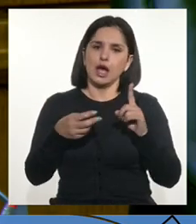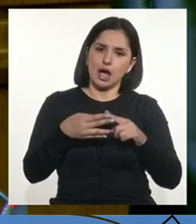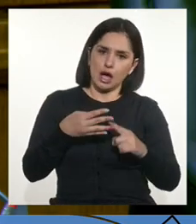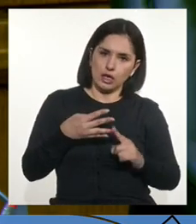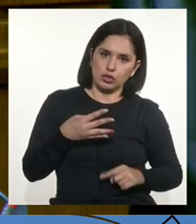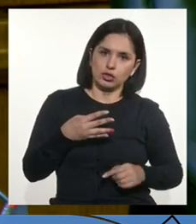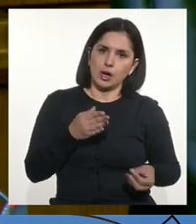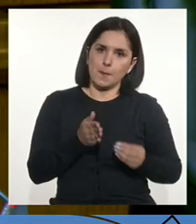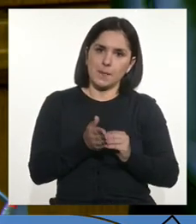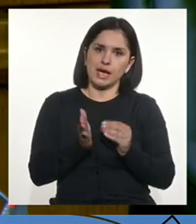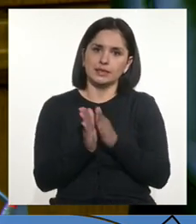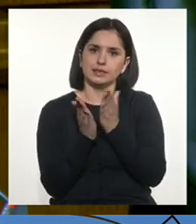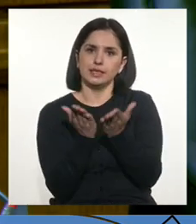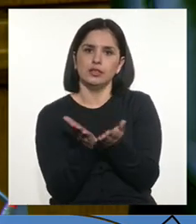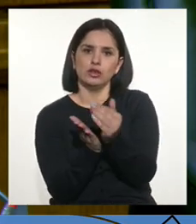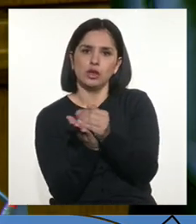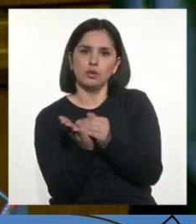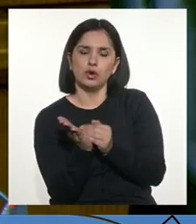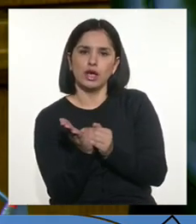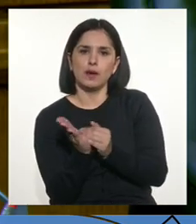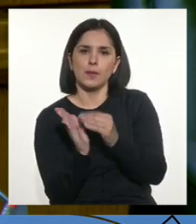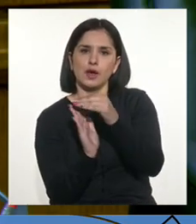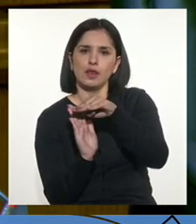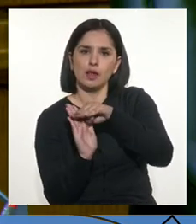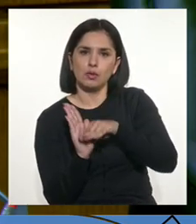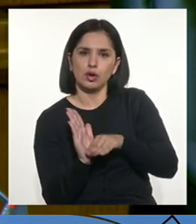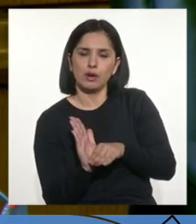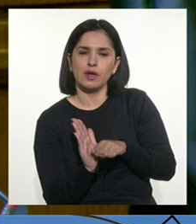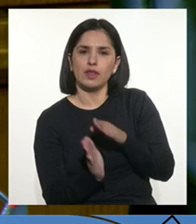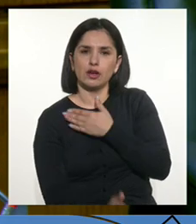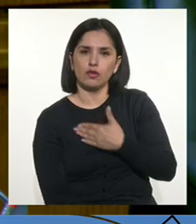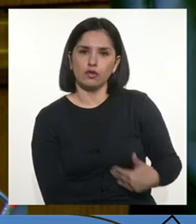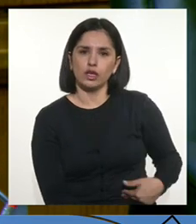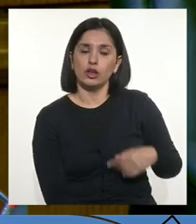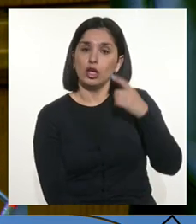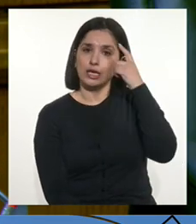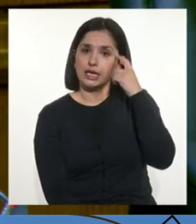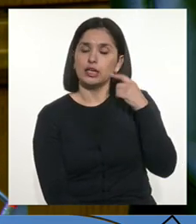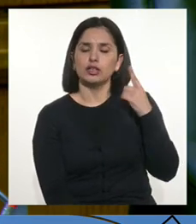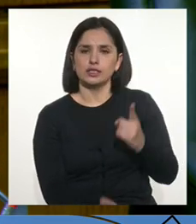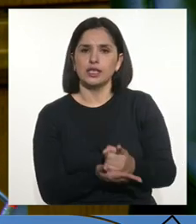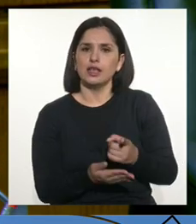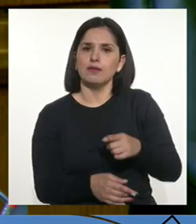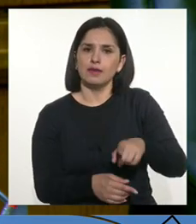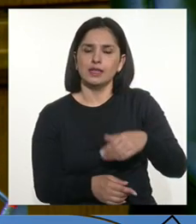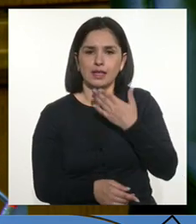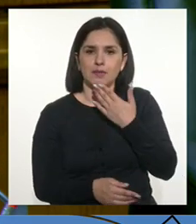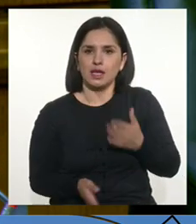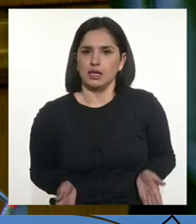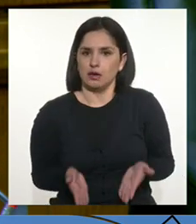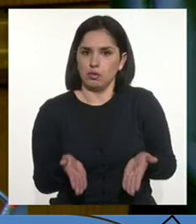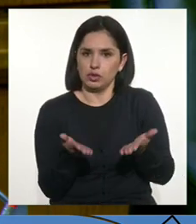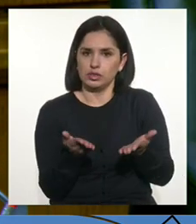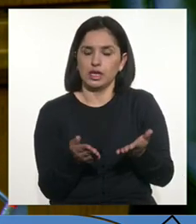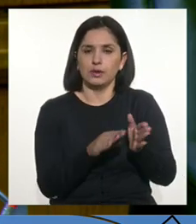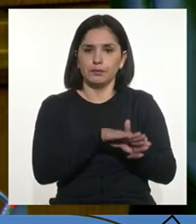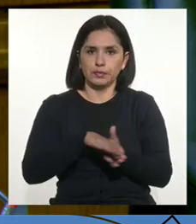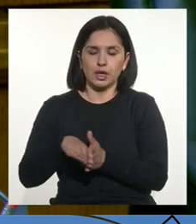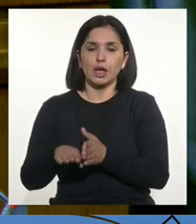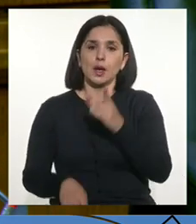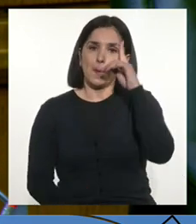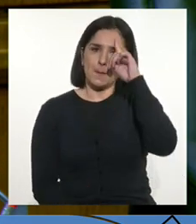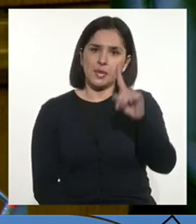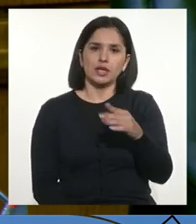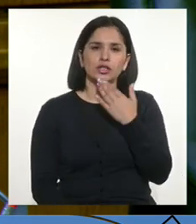del programa de gobierno que que creo uno también debiera impulsar yo sí creo también